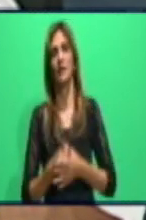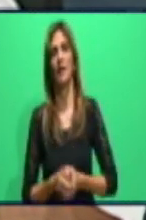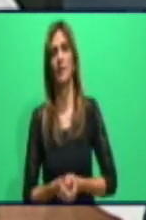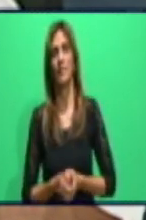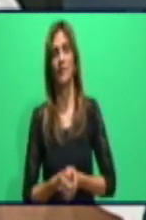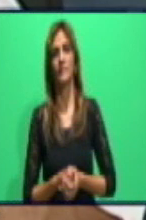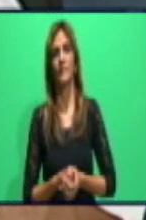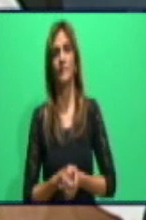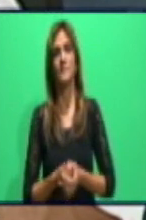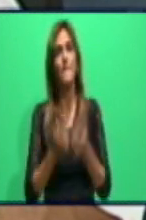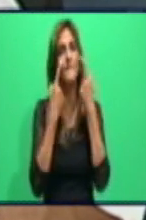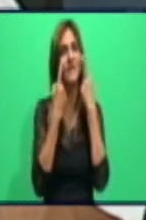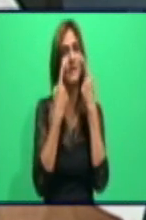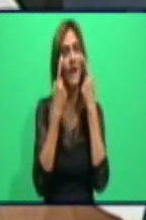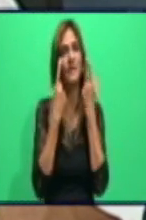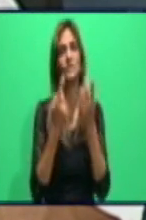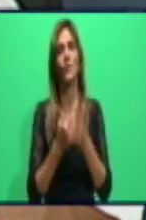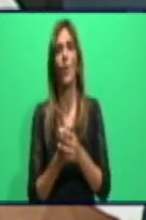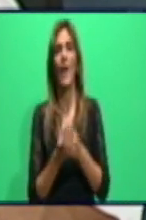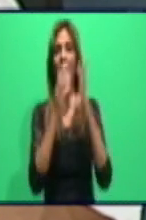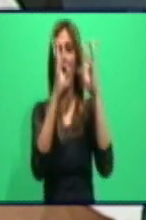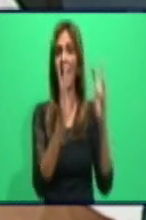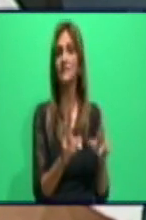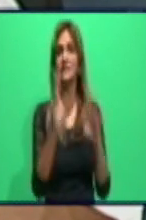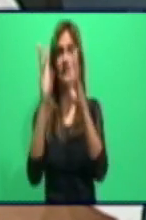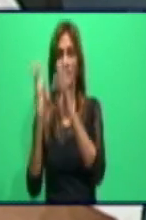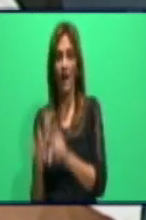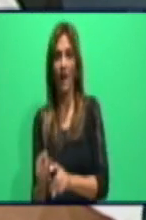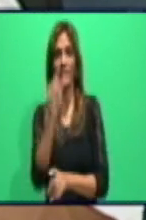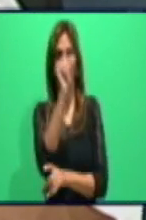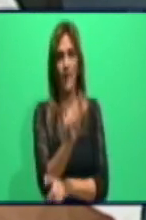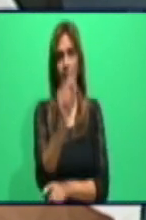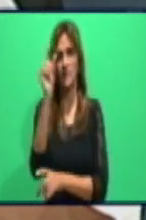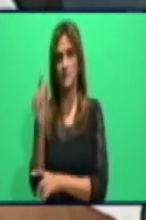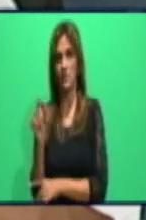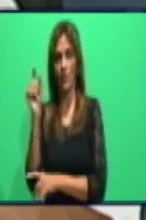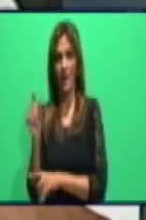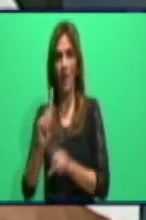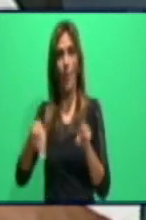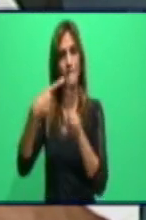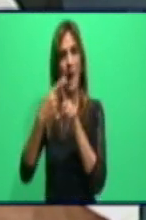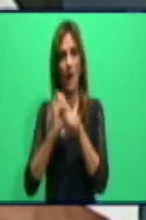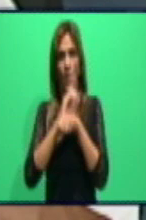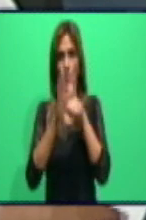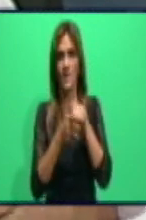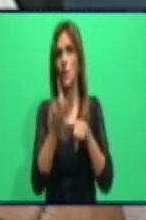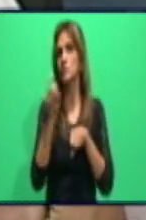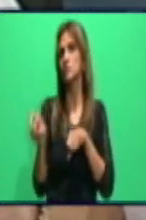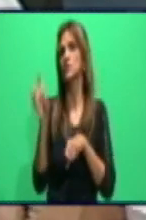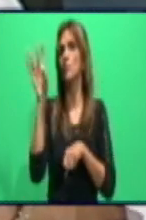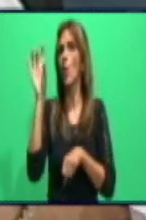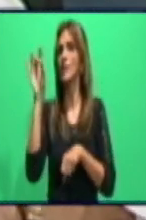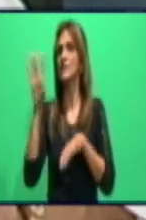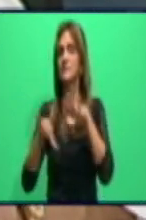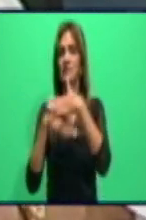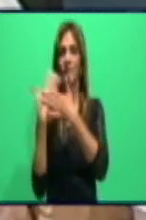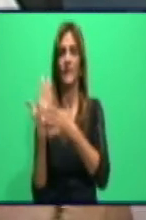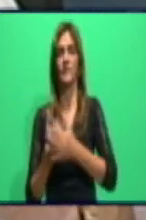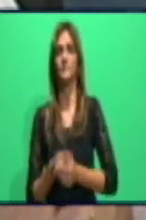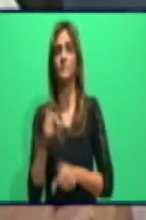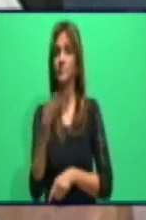la tasa de incidencia de la cob y en las en los últimos 15 días en nuestra provincia se escogió en el